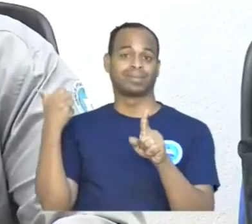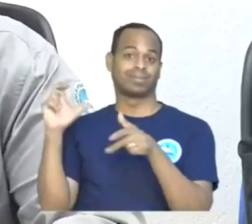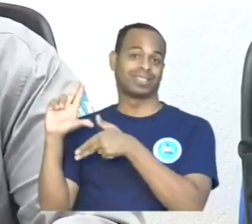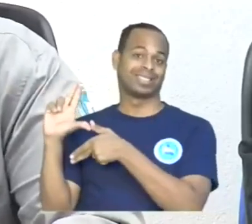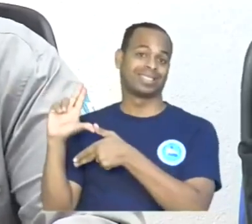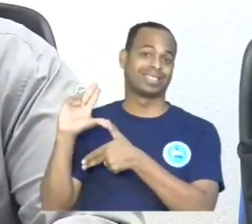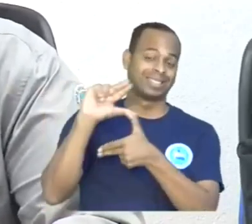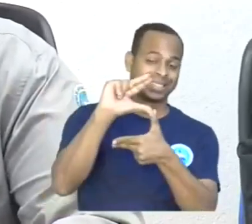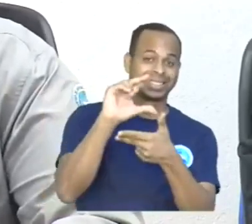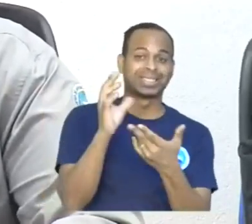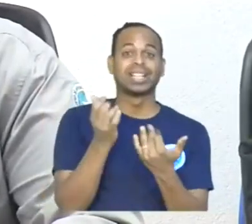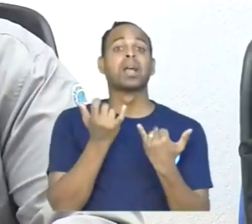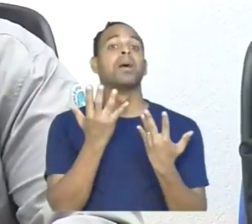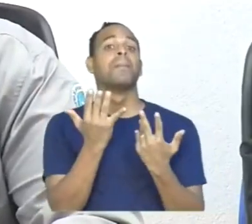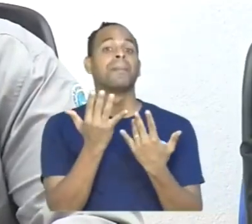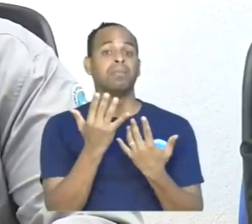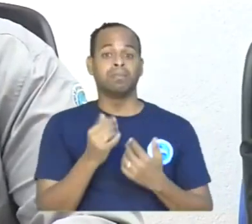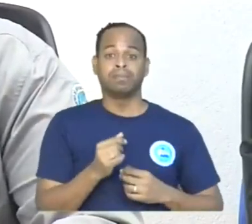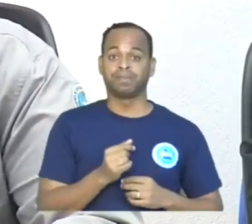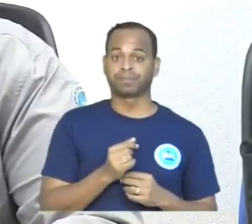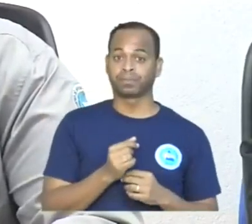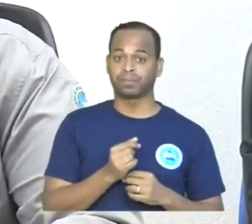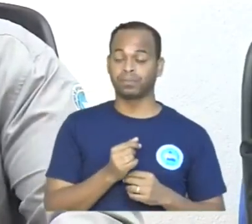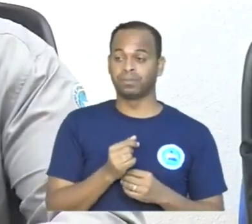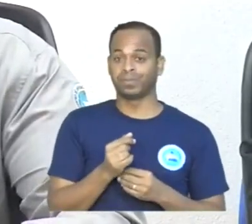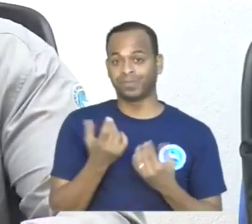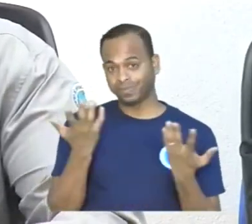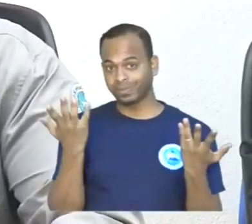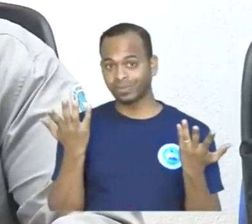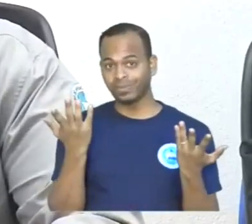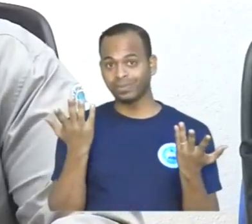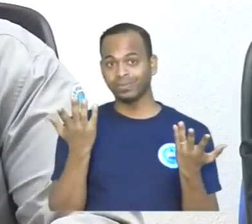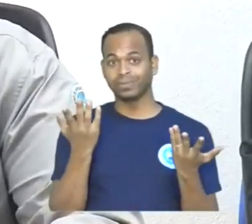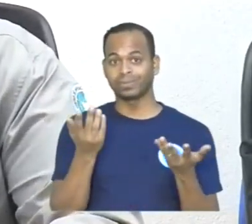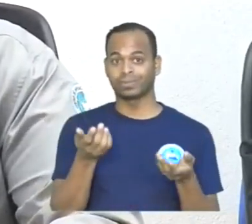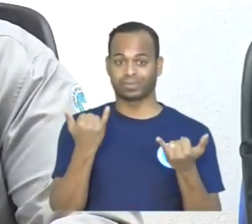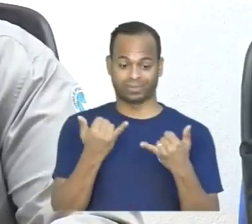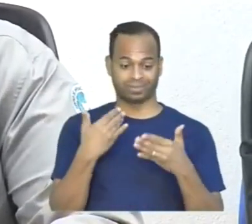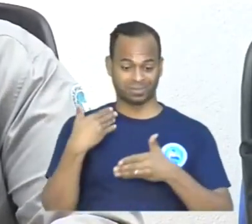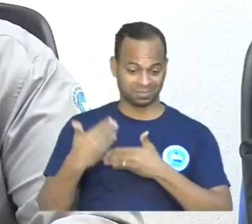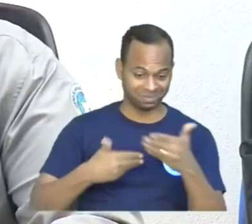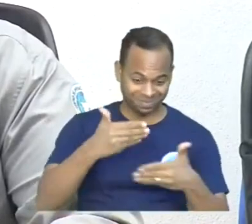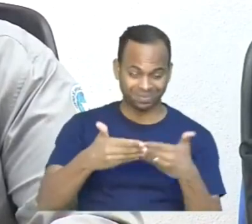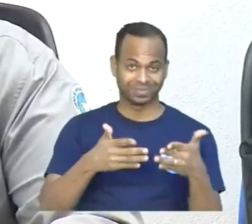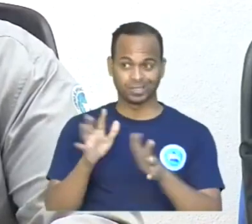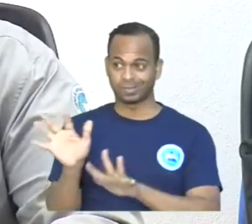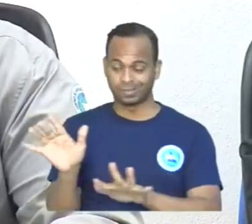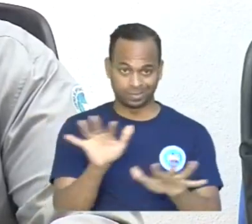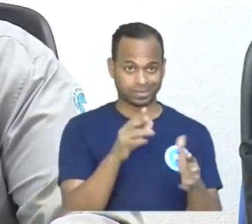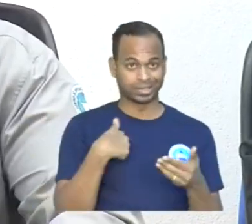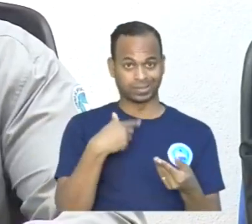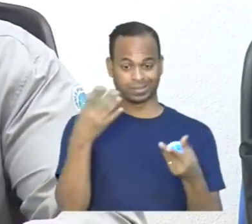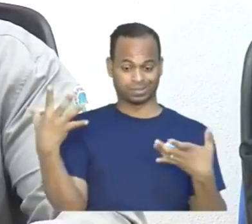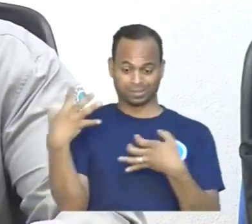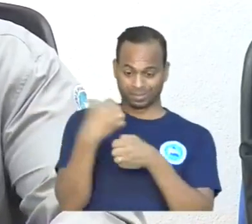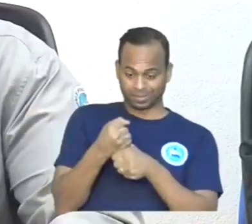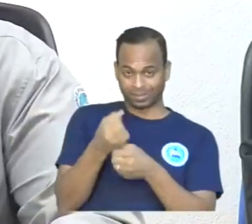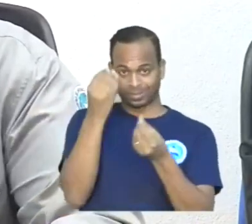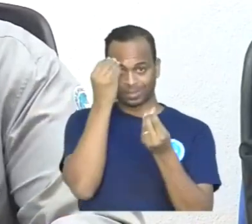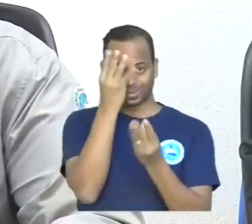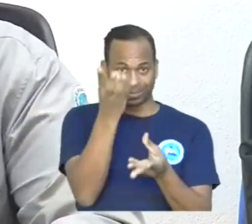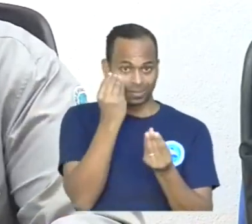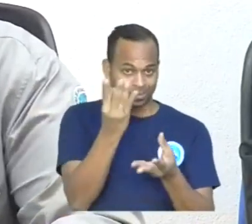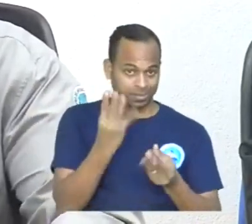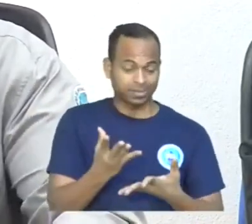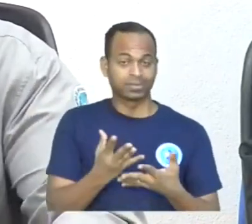por la tormenta. Vamos a esperar, porque estamos en pleno desarrollo. Quise hacerle